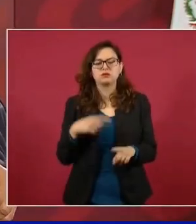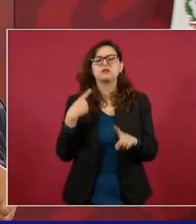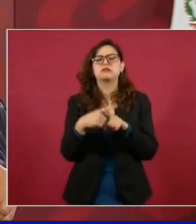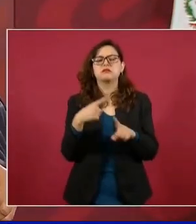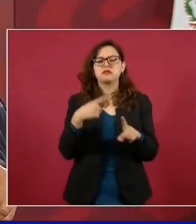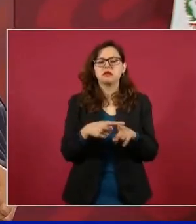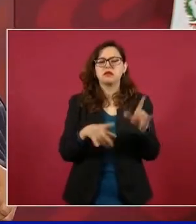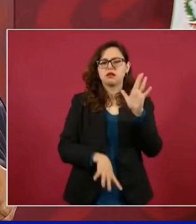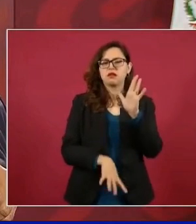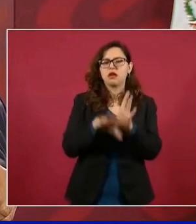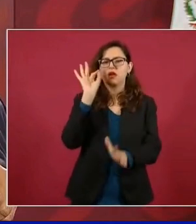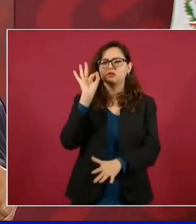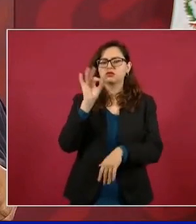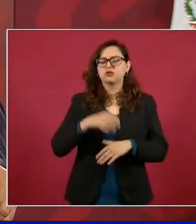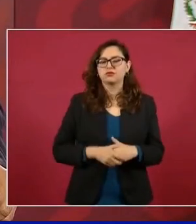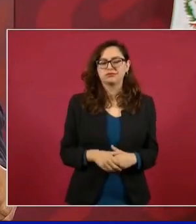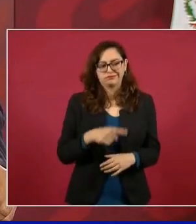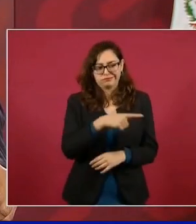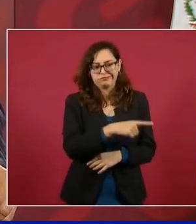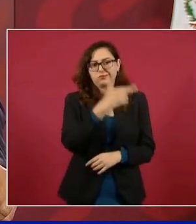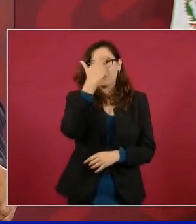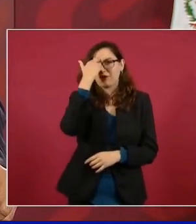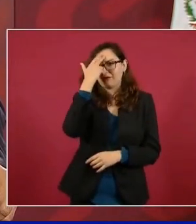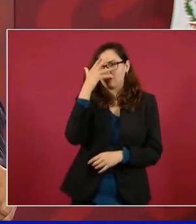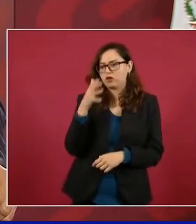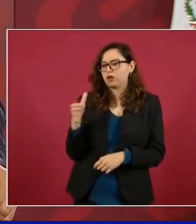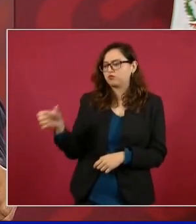las llamadas palomas mensajeras,